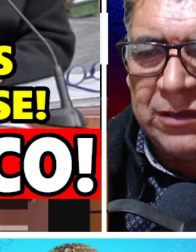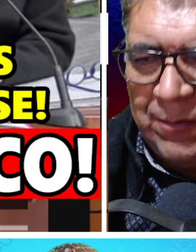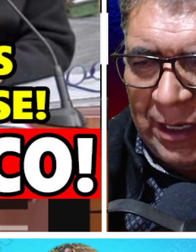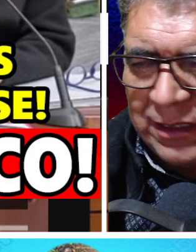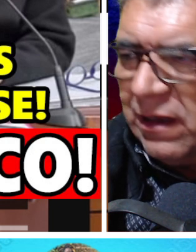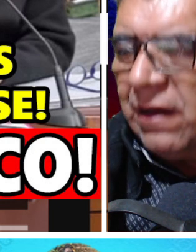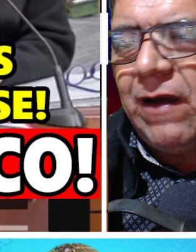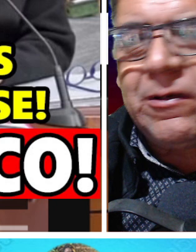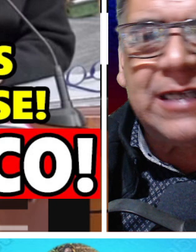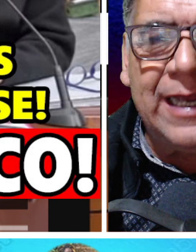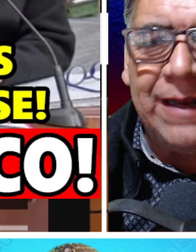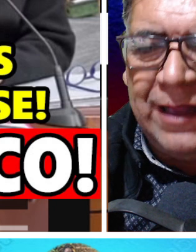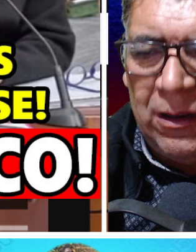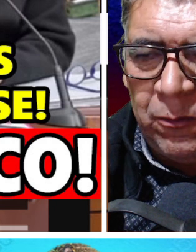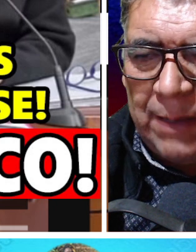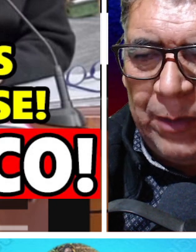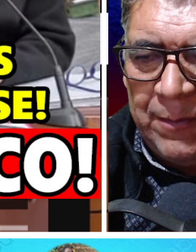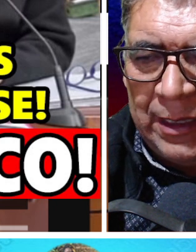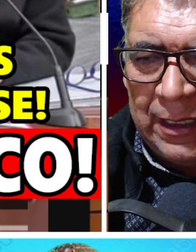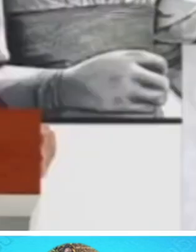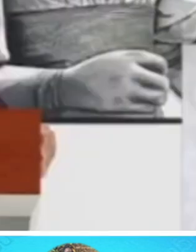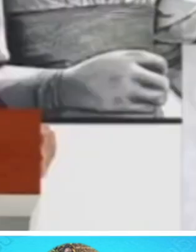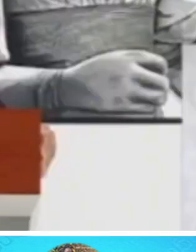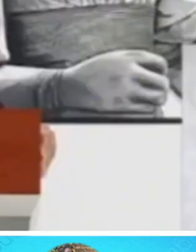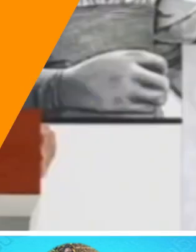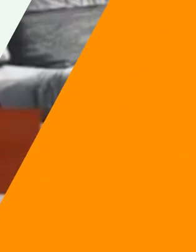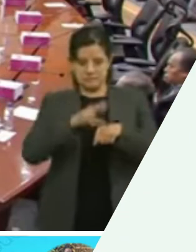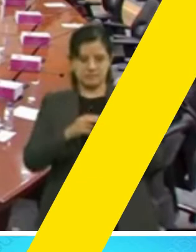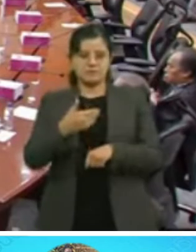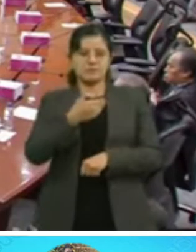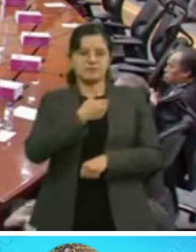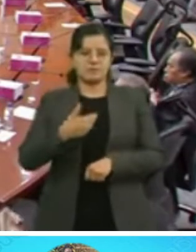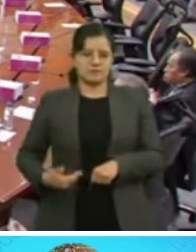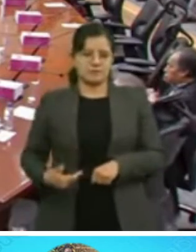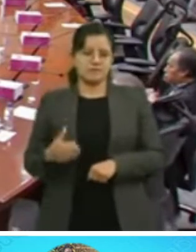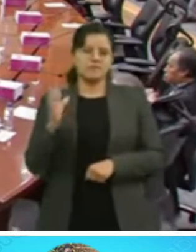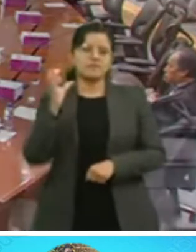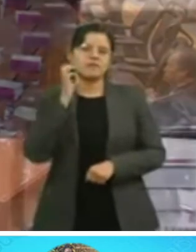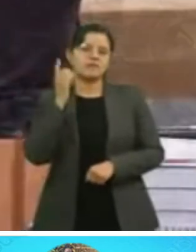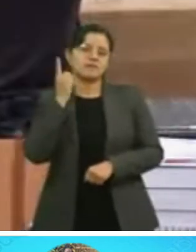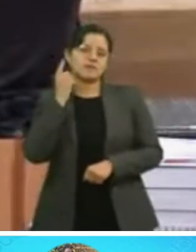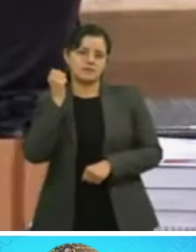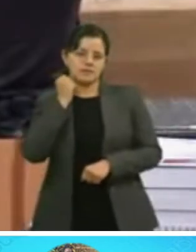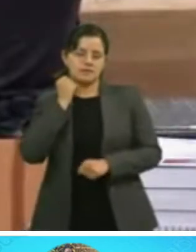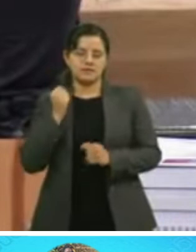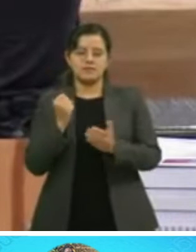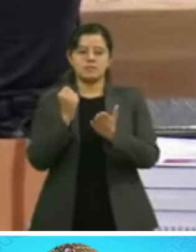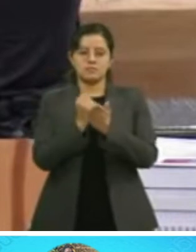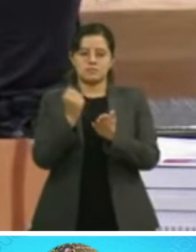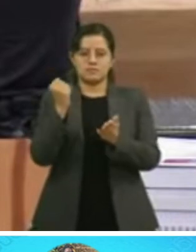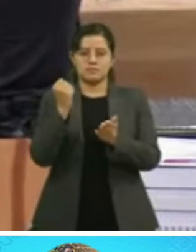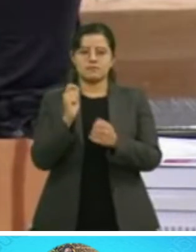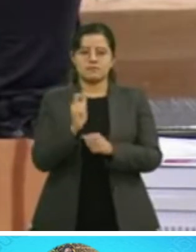amigos y amigas. Vamos a ir al video muy rápidamente. El Congreso de la Unión aprobó